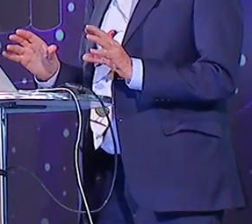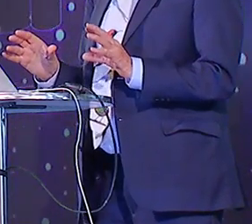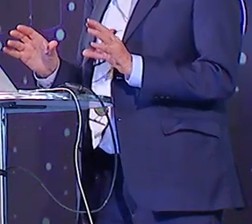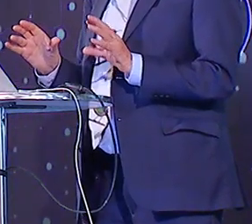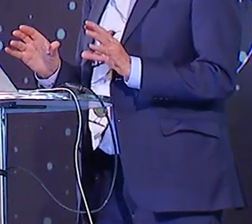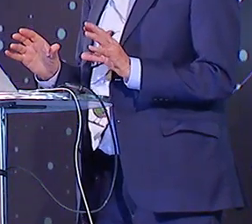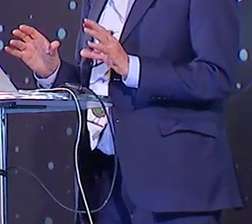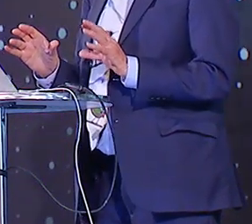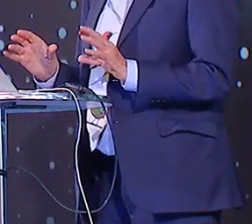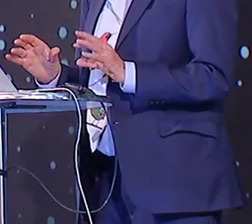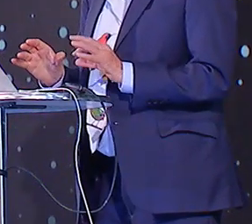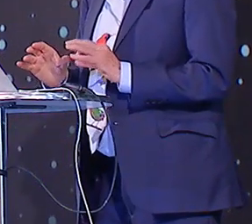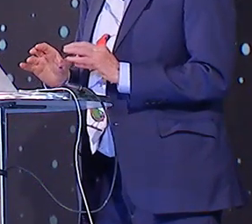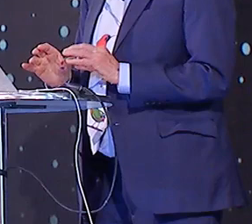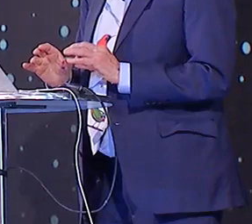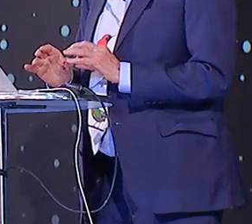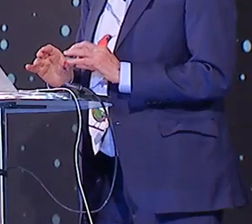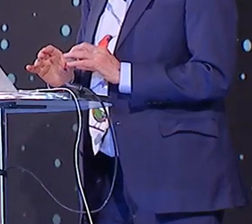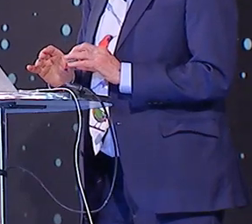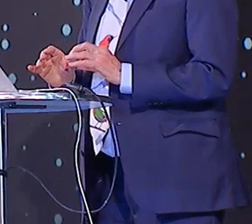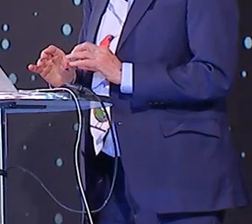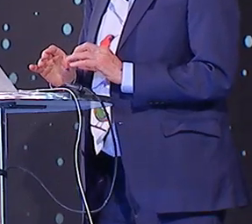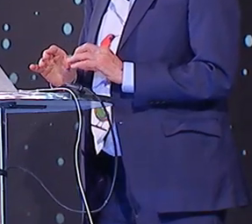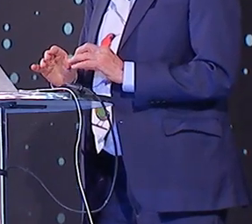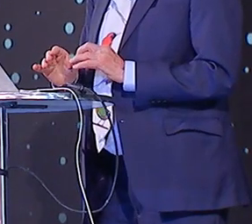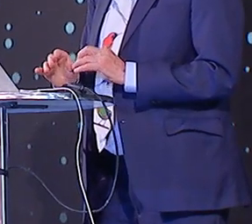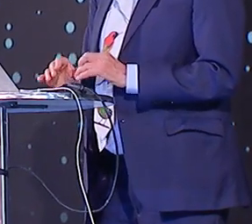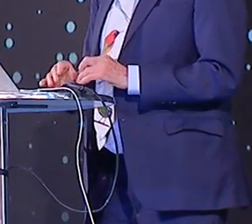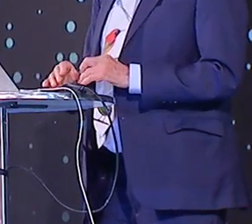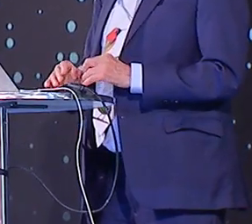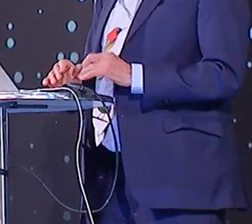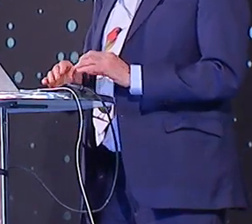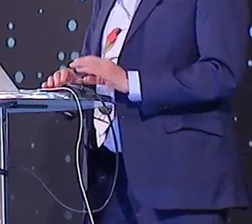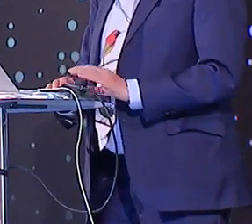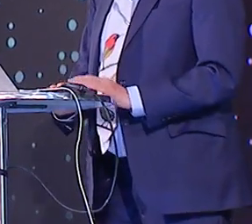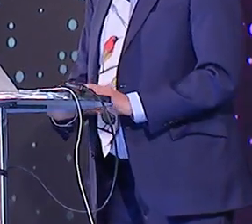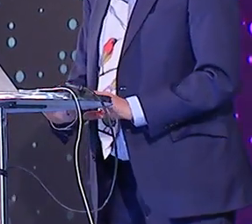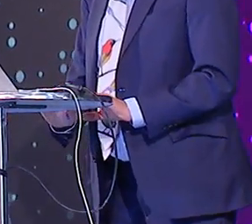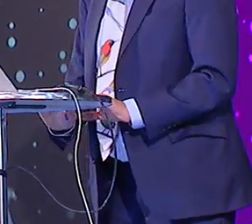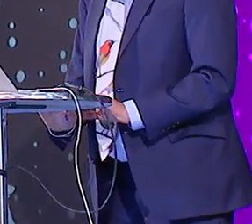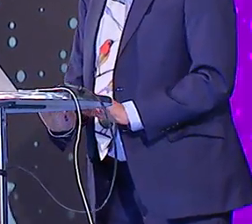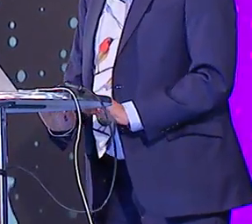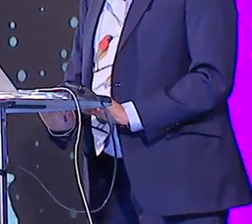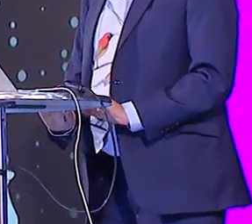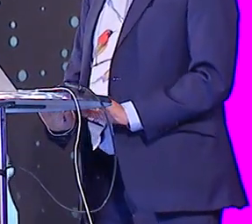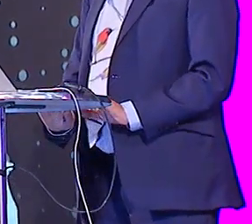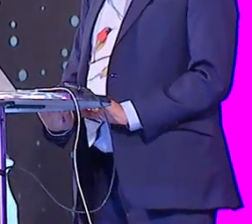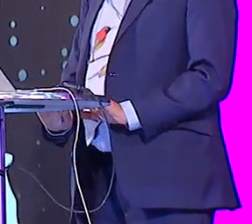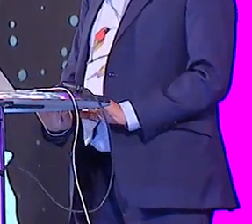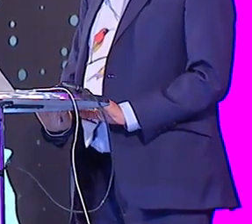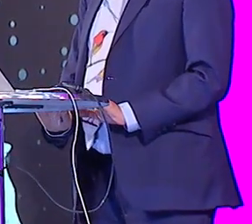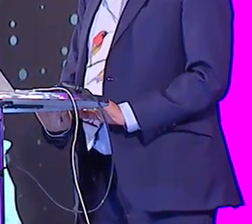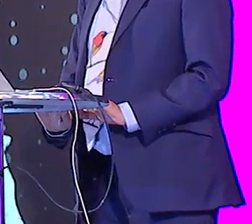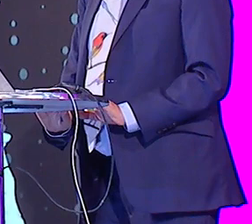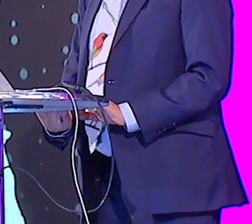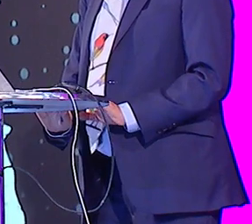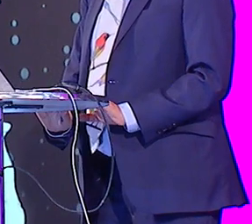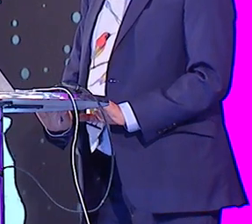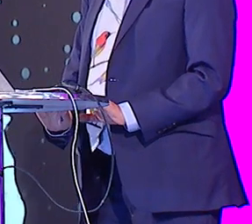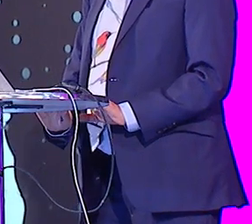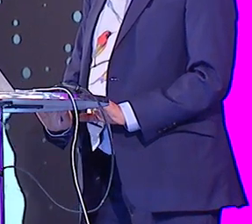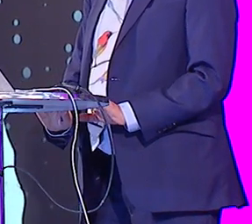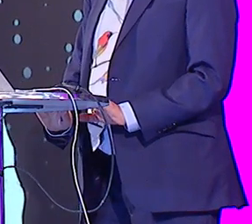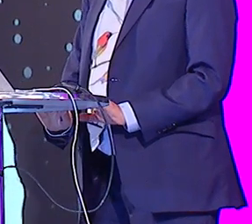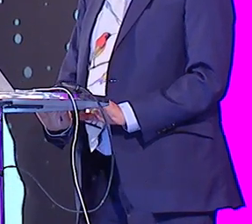persona, incluso para un objetivo posiblemente moral. En este momento ha sido solamente una pregunta académica, y